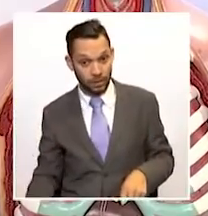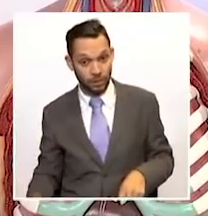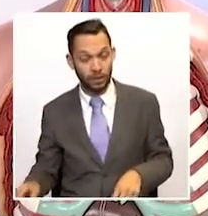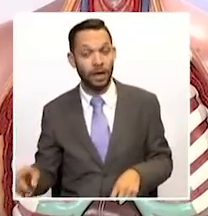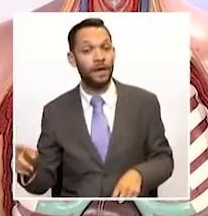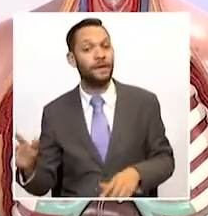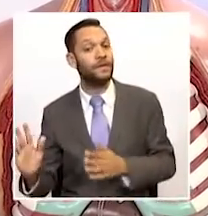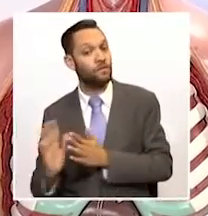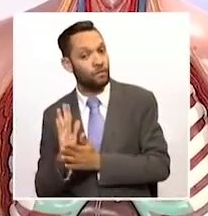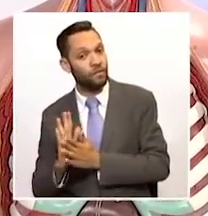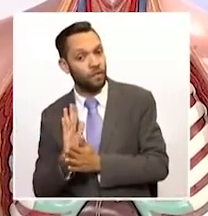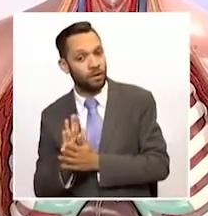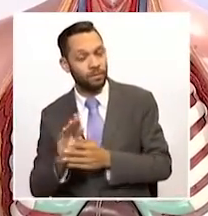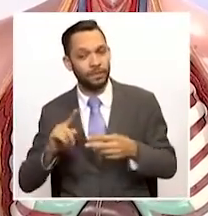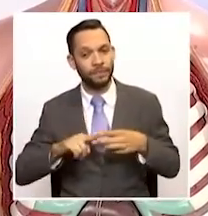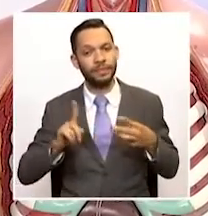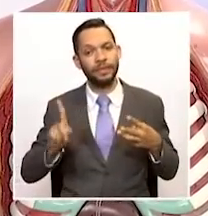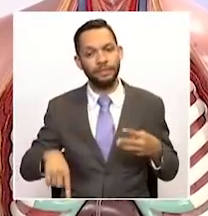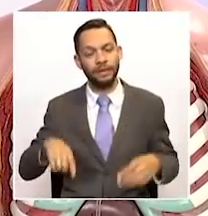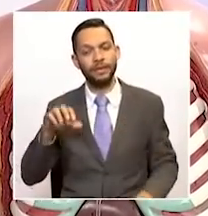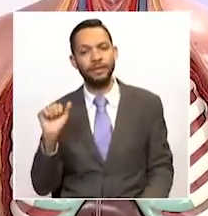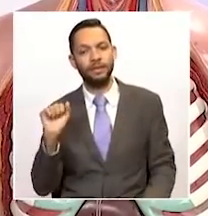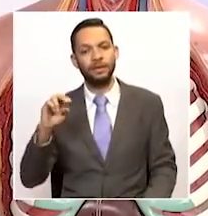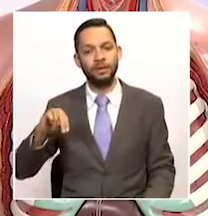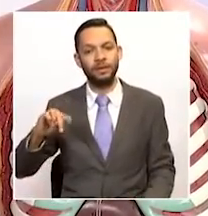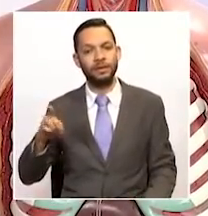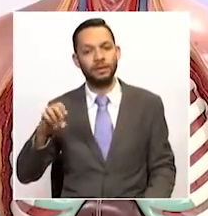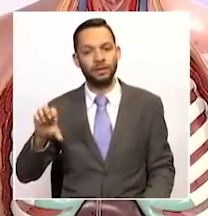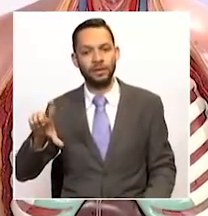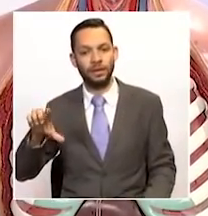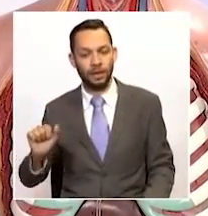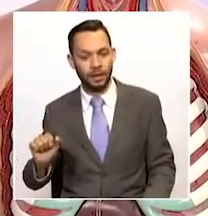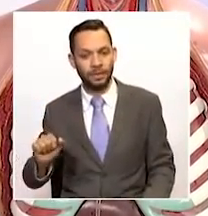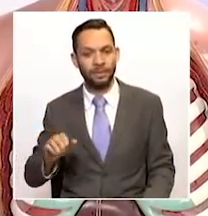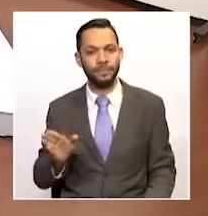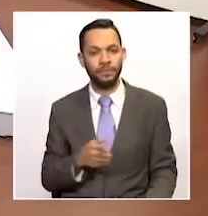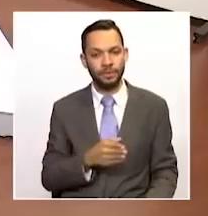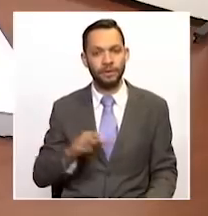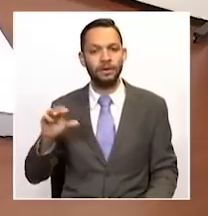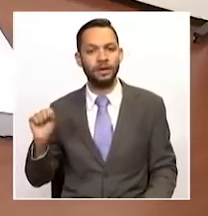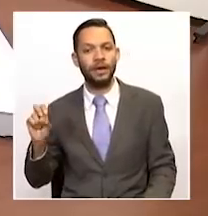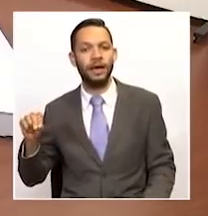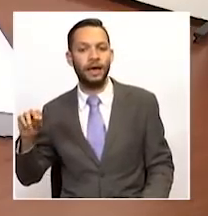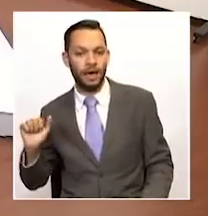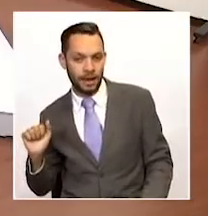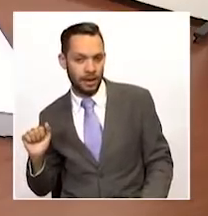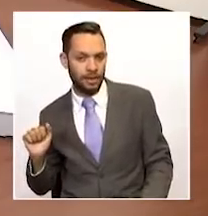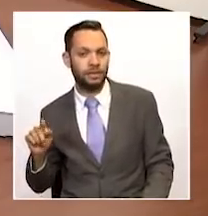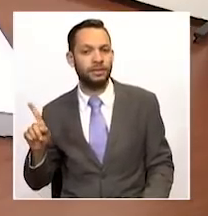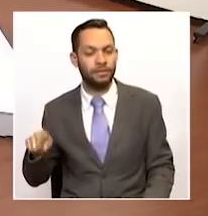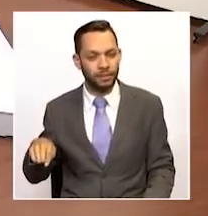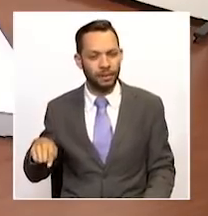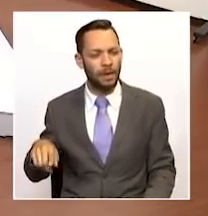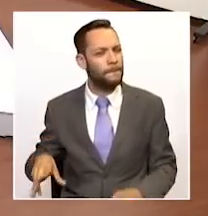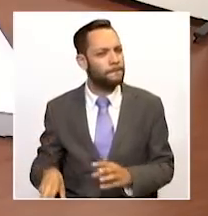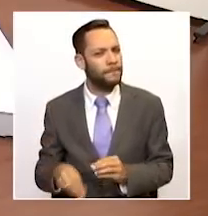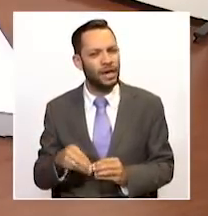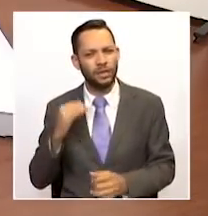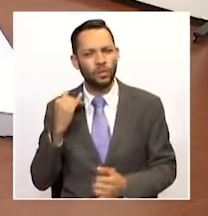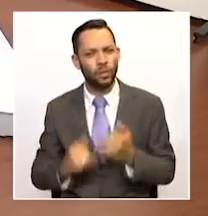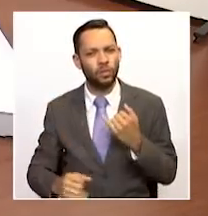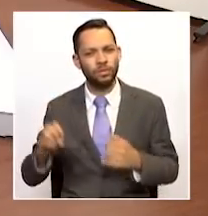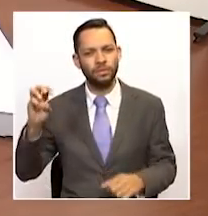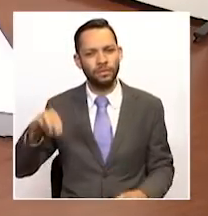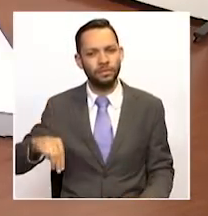radio lo mismo que ángela maría franco con anatilde londoño gonzález y con martha liliana